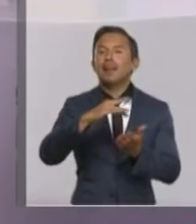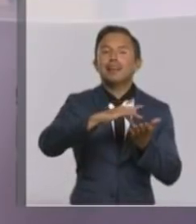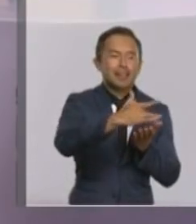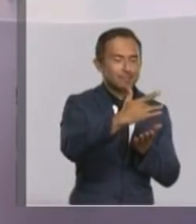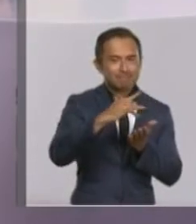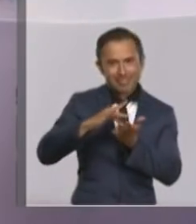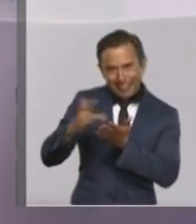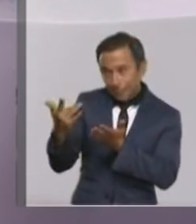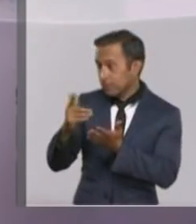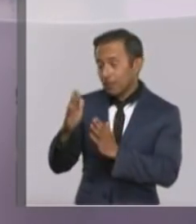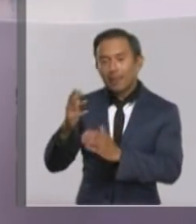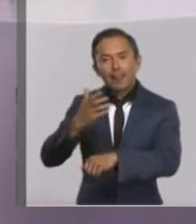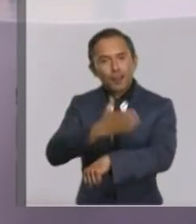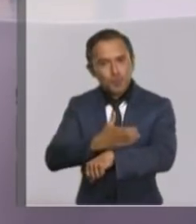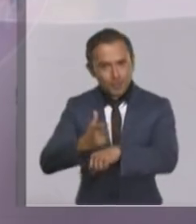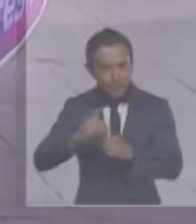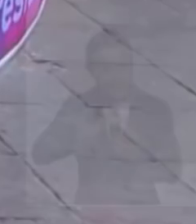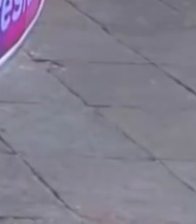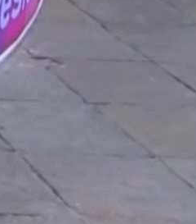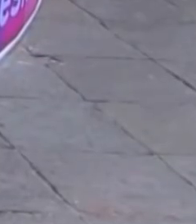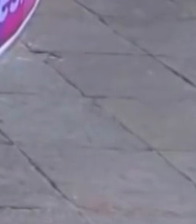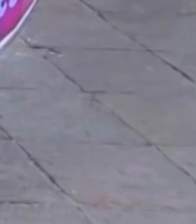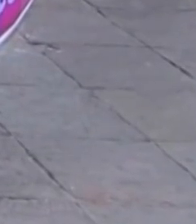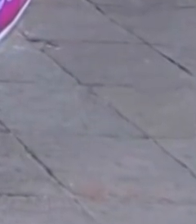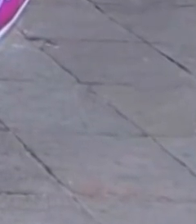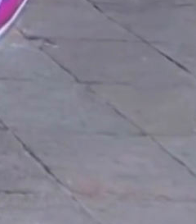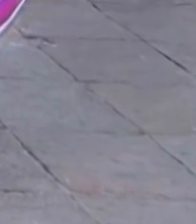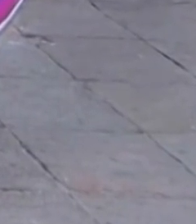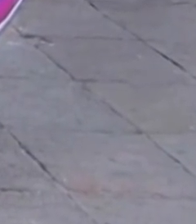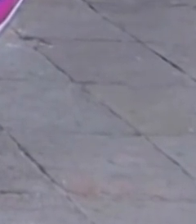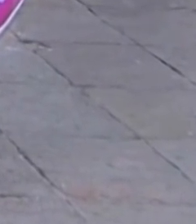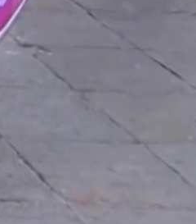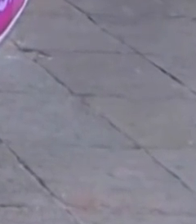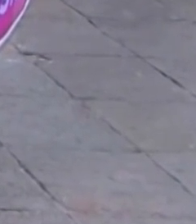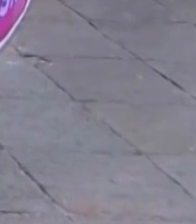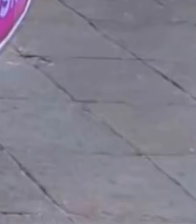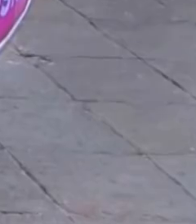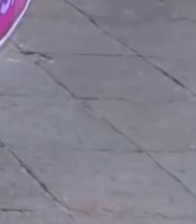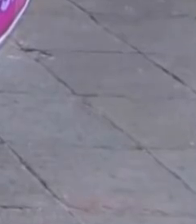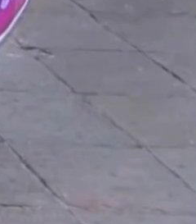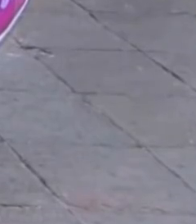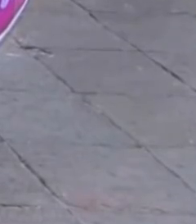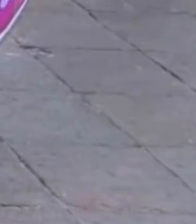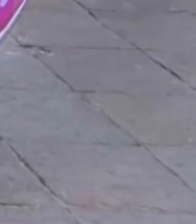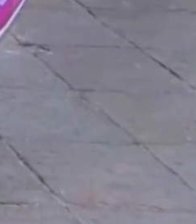del 1 de julio. Para el financiero Bloomberg, la unidad de análisis en datos electorales.